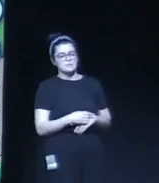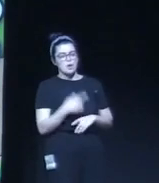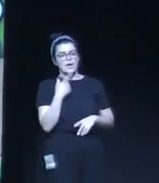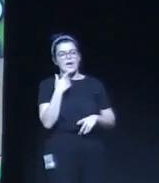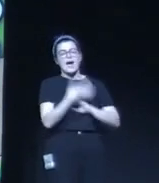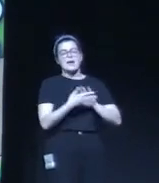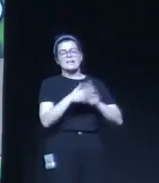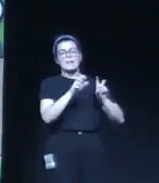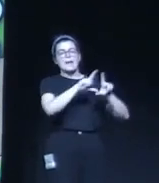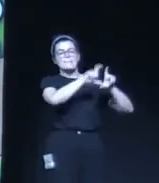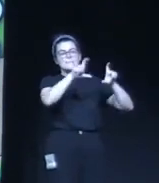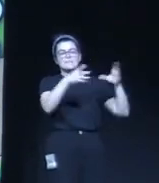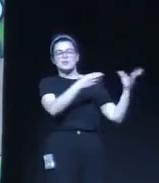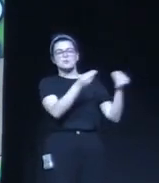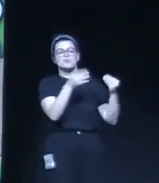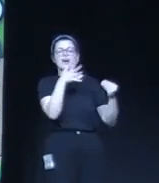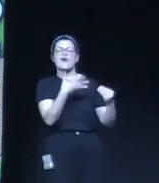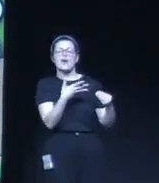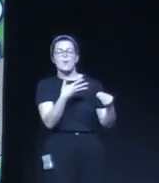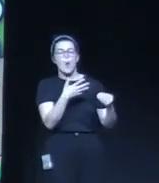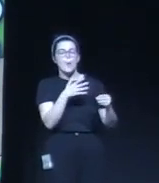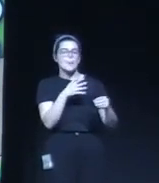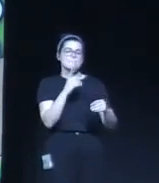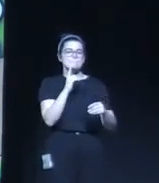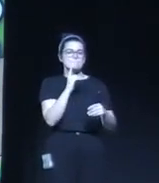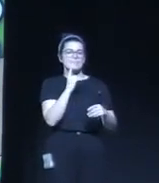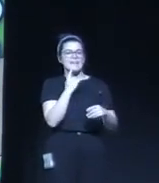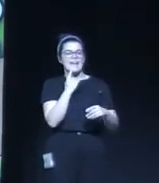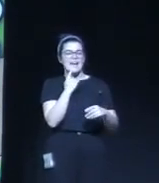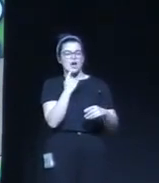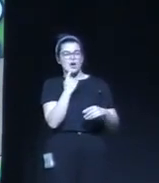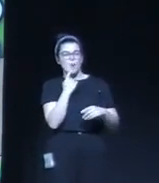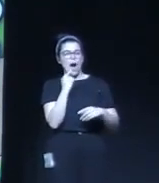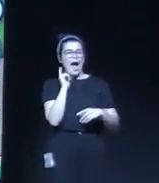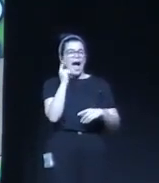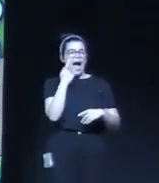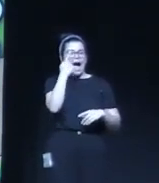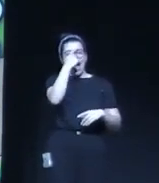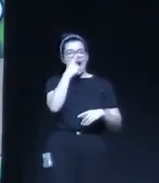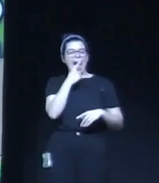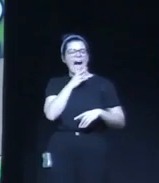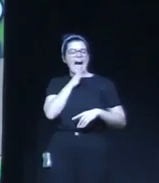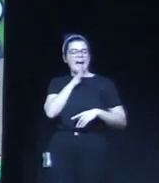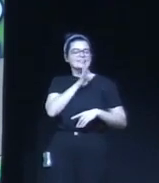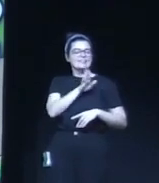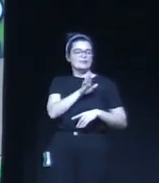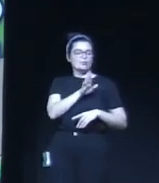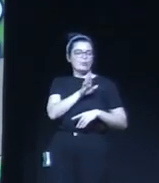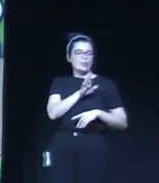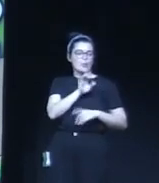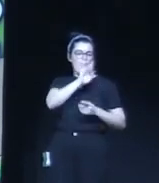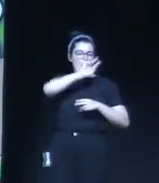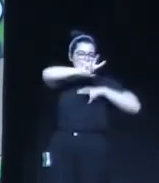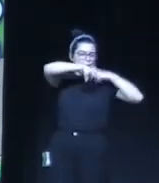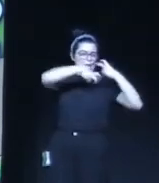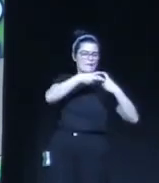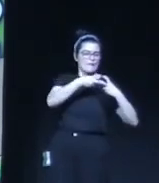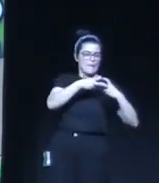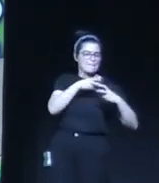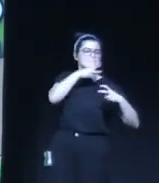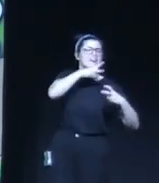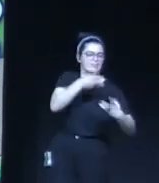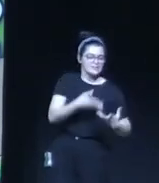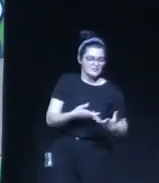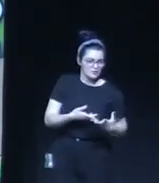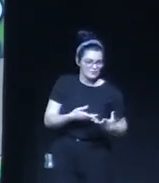haciéndose, digamos, lavados de cara verdes. Sí. A ver, esto no sé si lo he explicado fatal. Se hacen lavados de